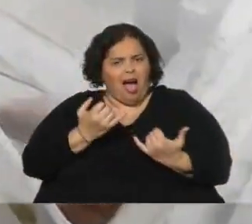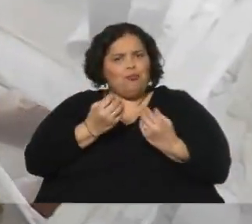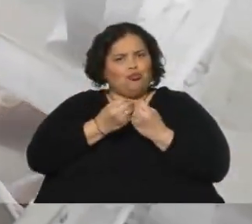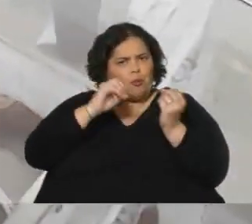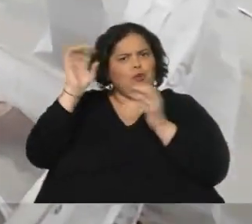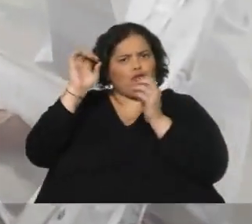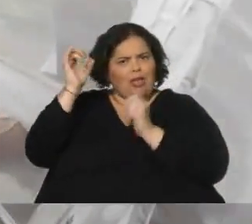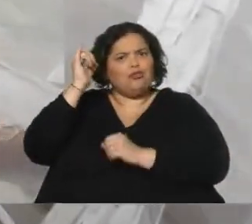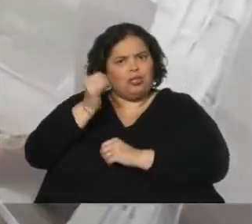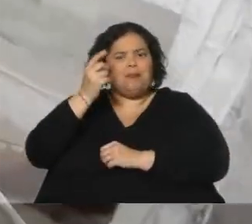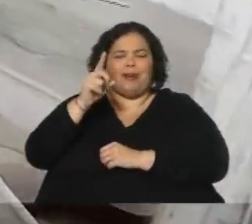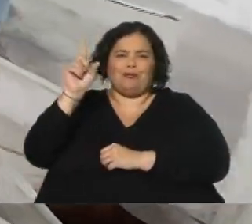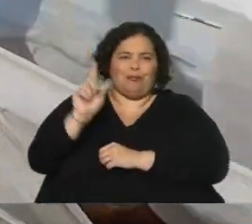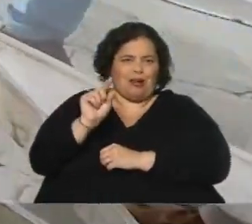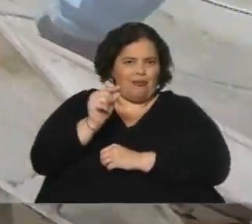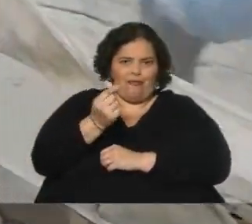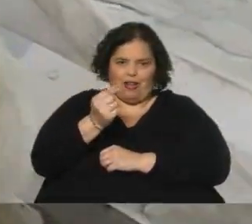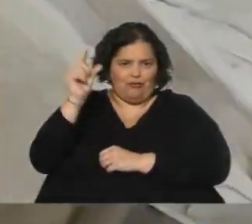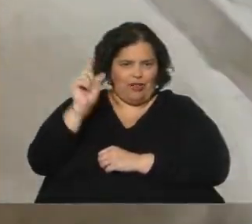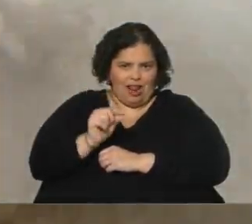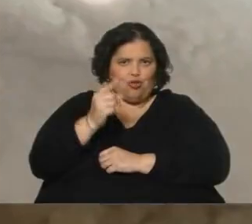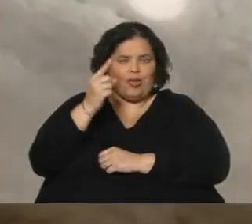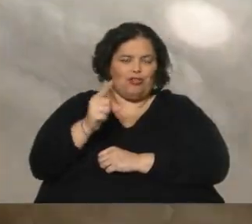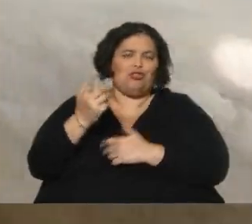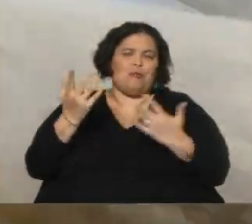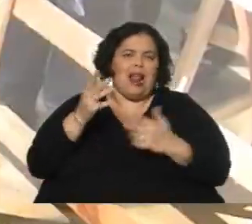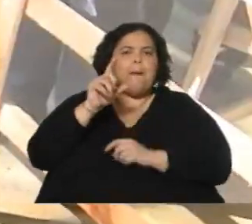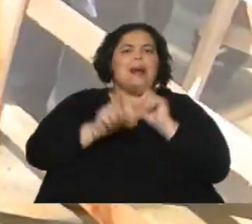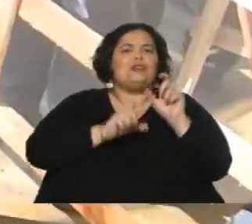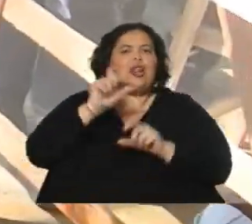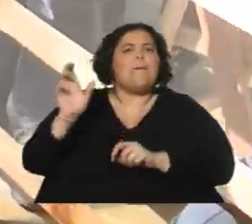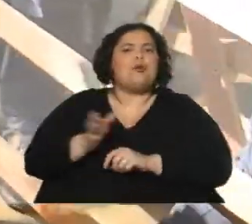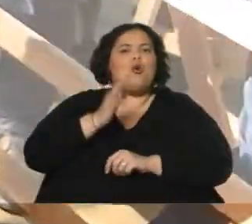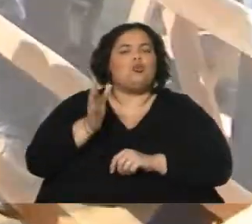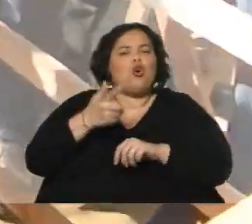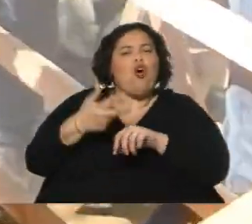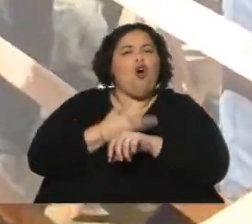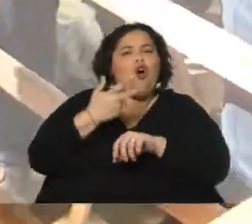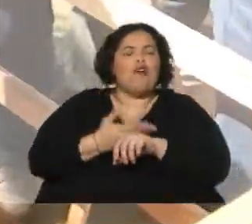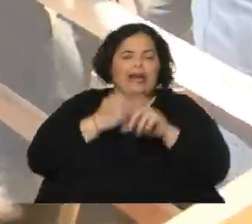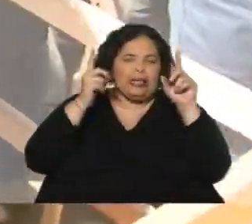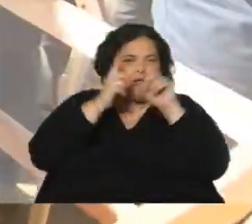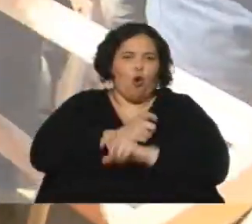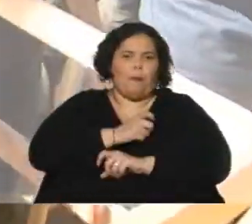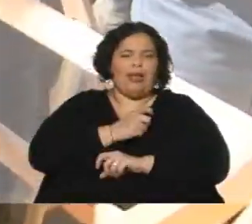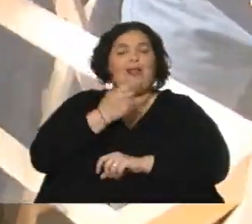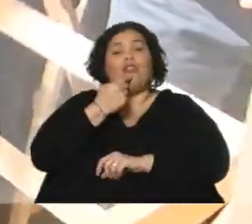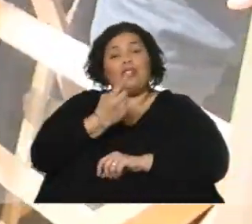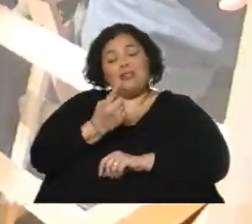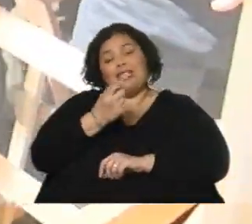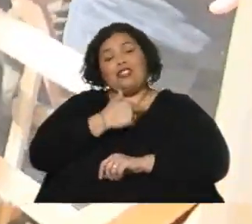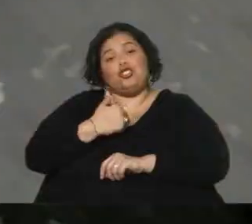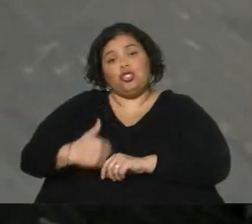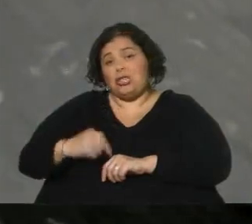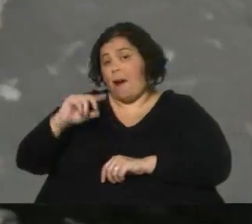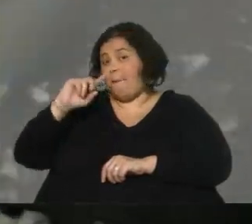valor. Entonces, es claro que en la ecuación el productor lo está afectando. El ministro de Ganadería señaló que China, nuestro principal mercado,